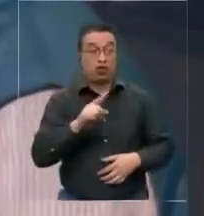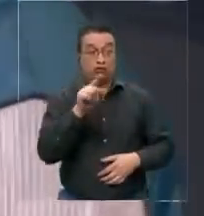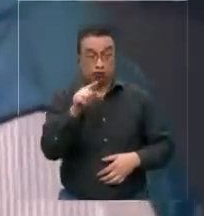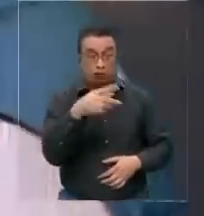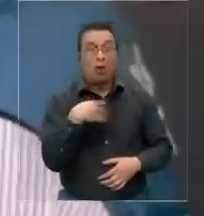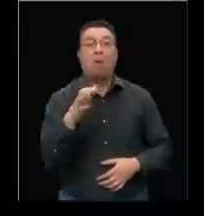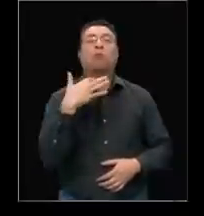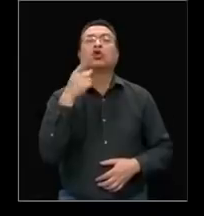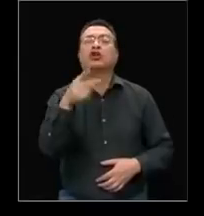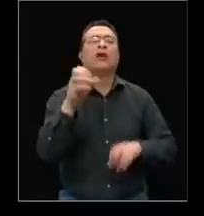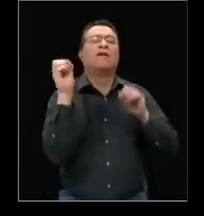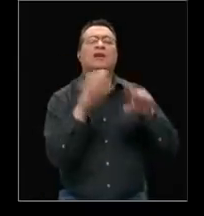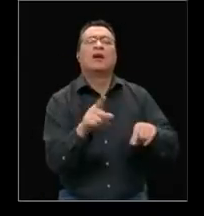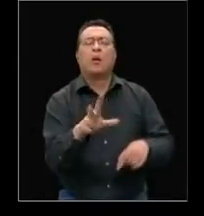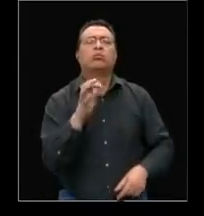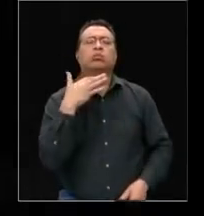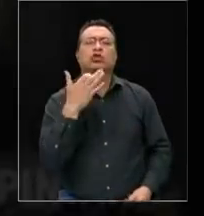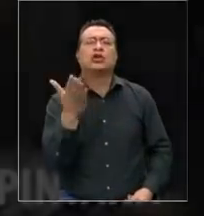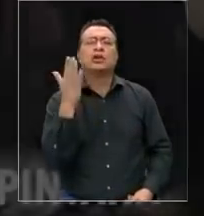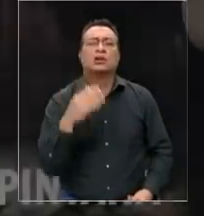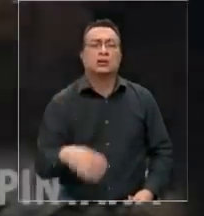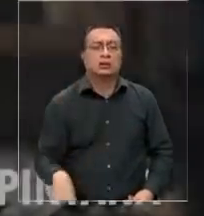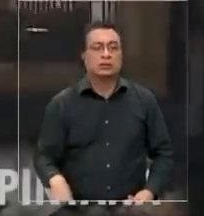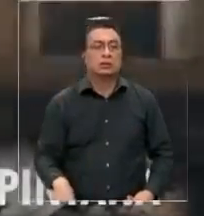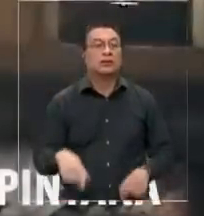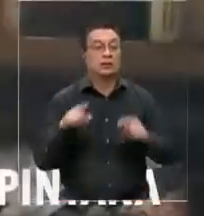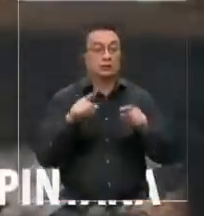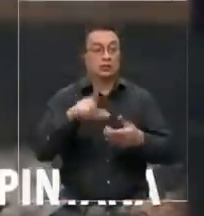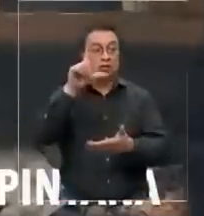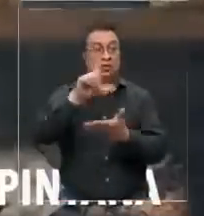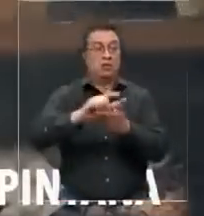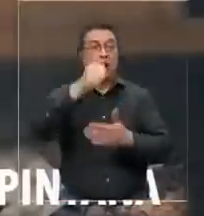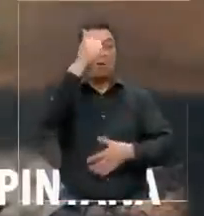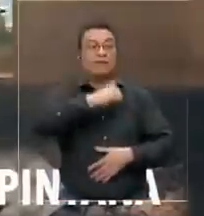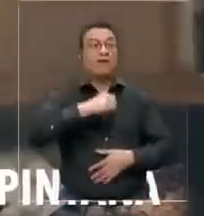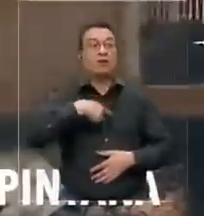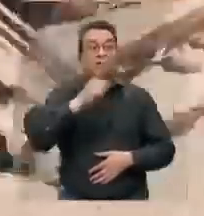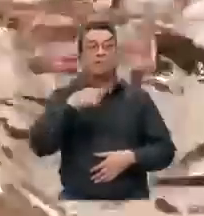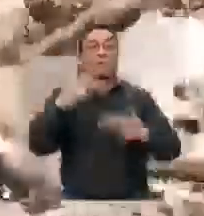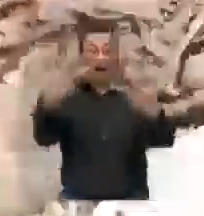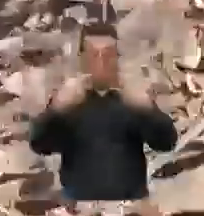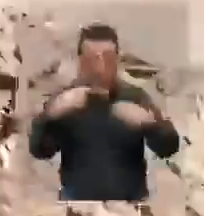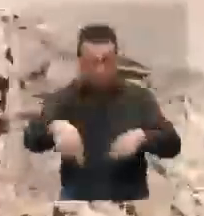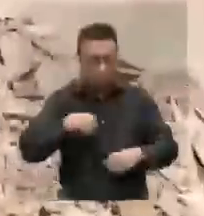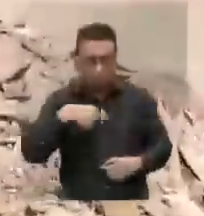viene a tirar basura acá? Está en un recinto privado. A mí no me vengan a amenazar.